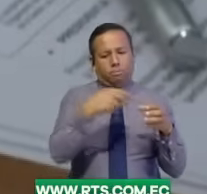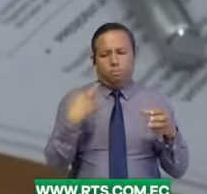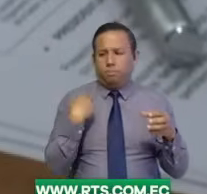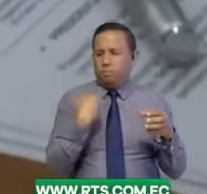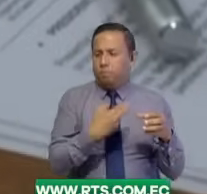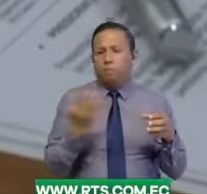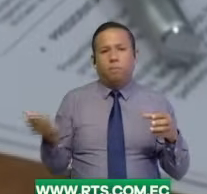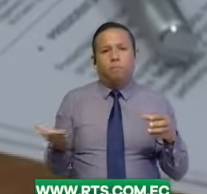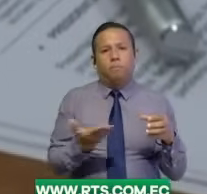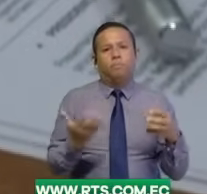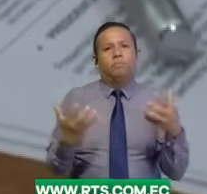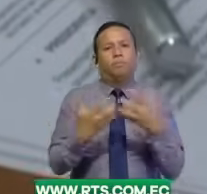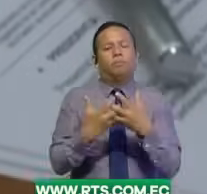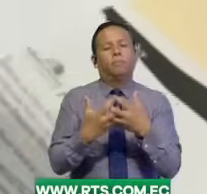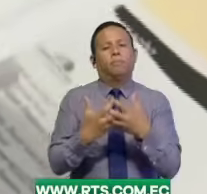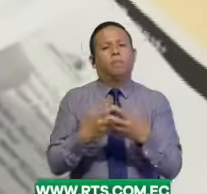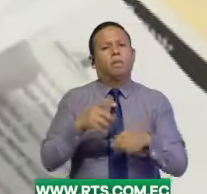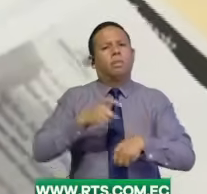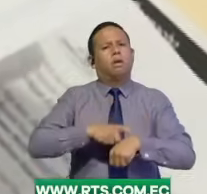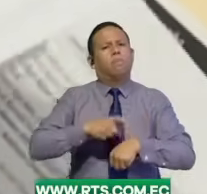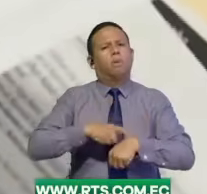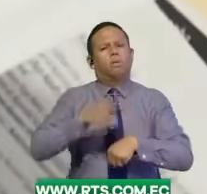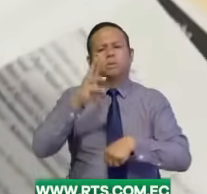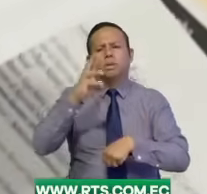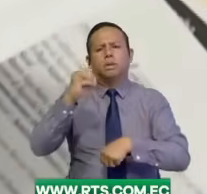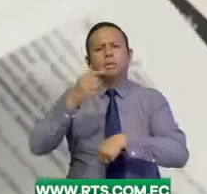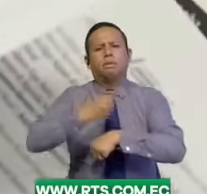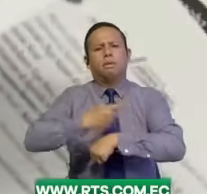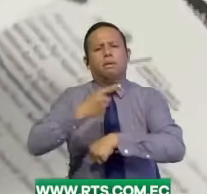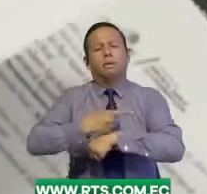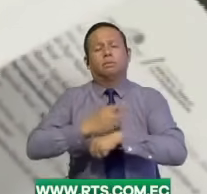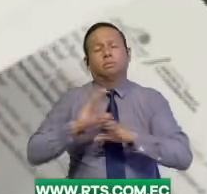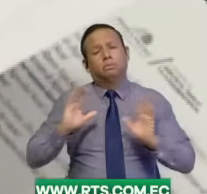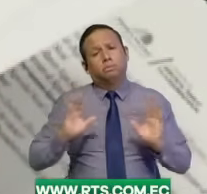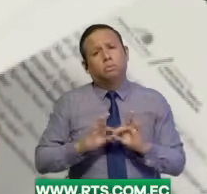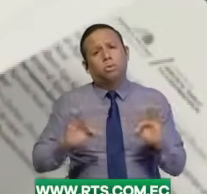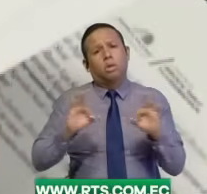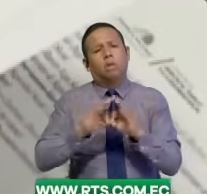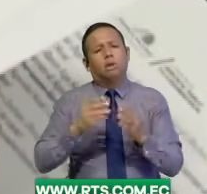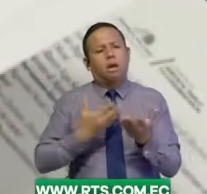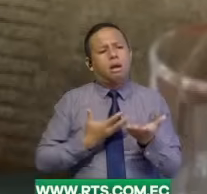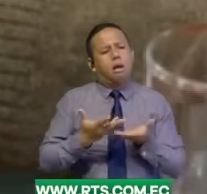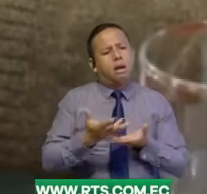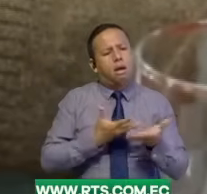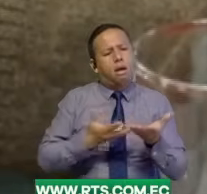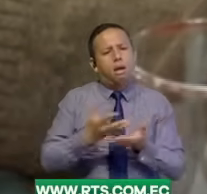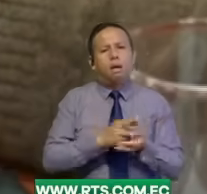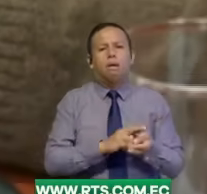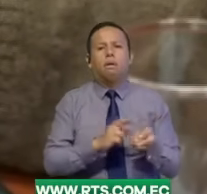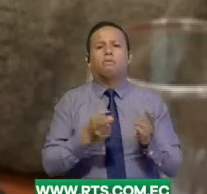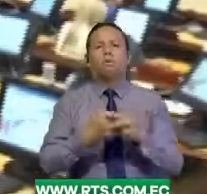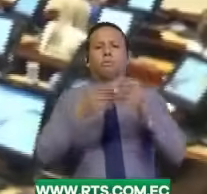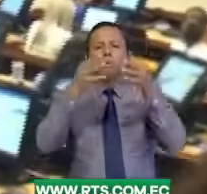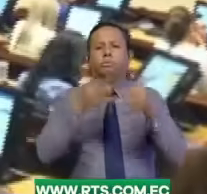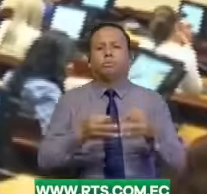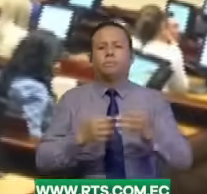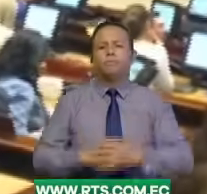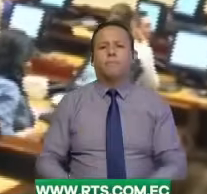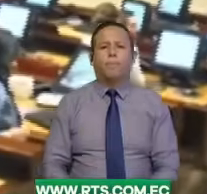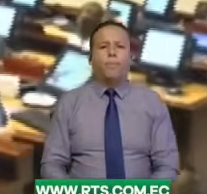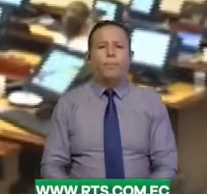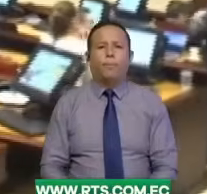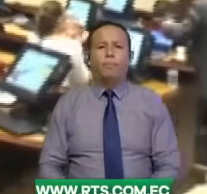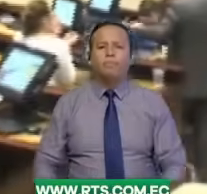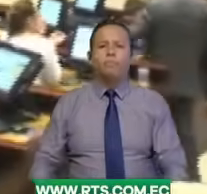no debería tomar más de 60 días que establece el anexo de las preguntas para tratar dichas reformas, informó